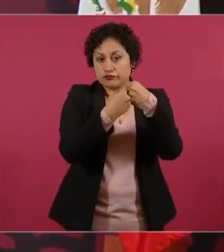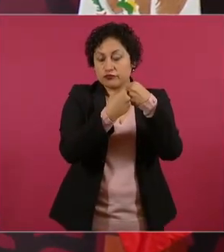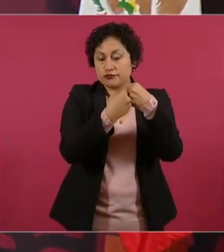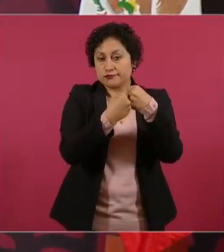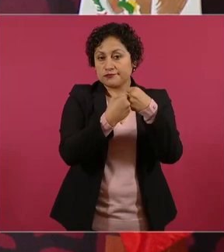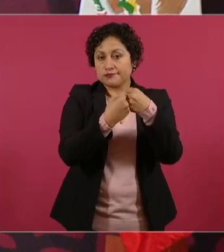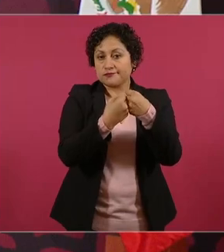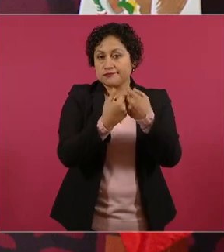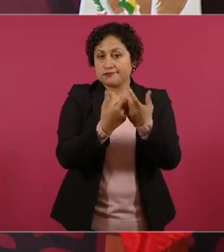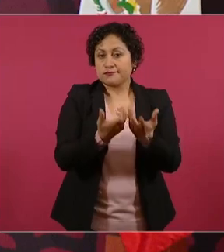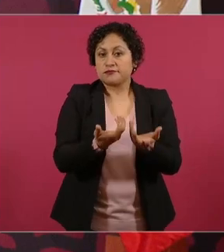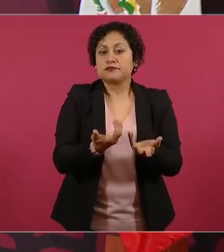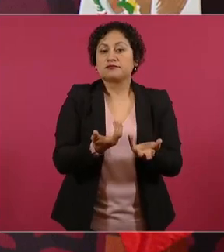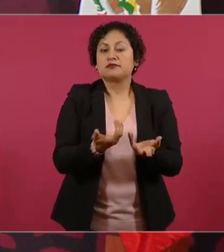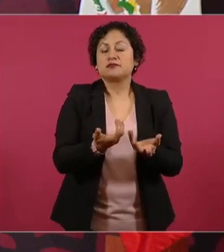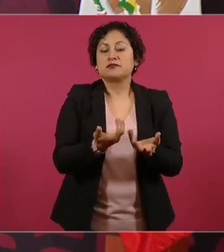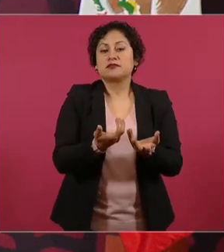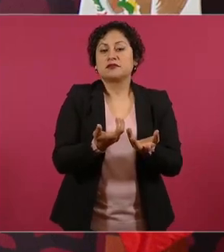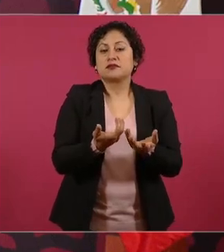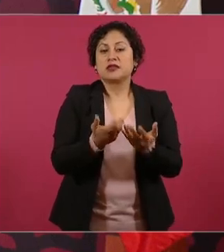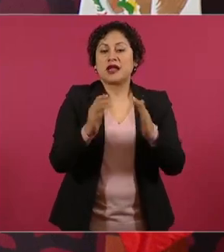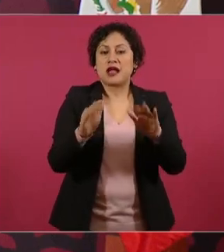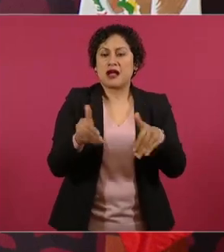ciudades así del interior,